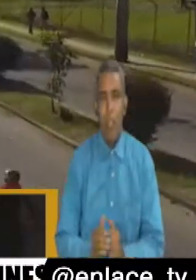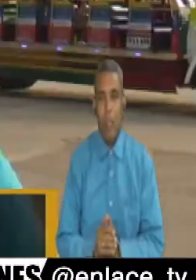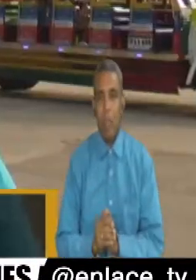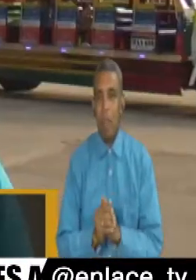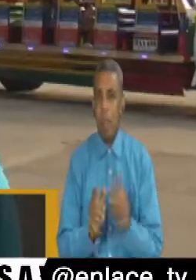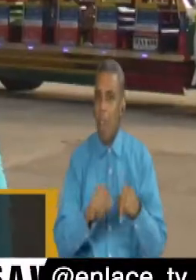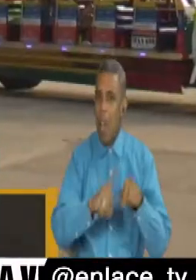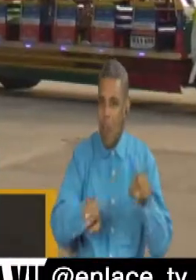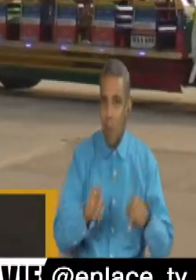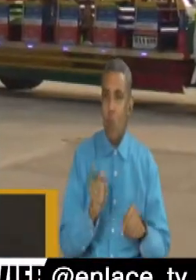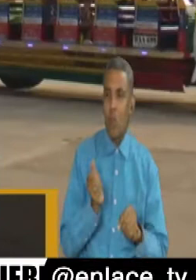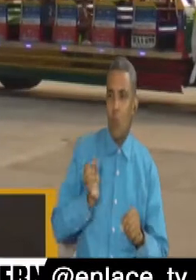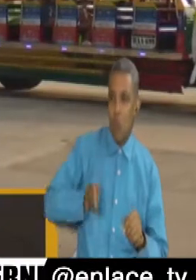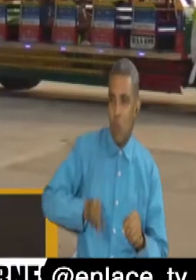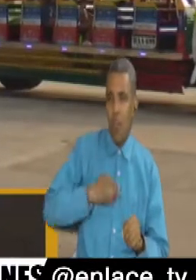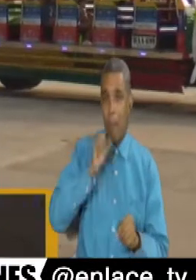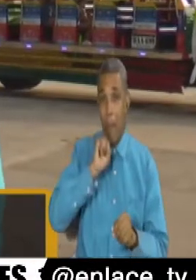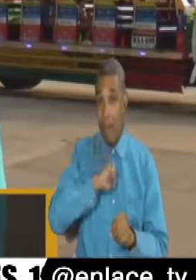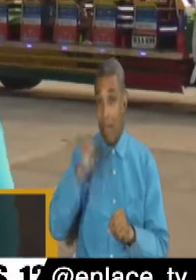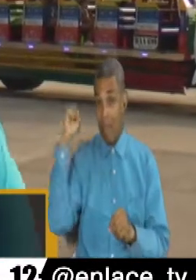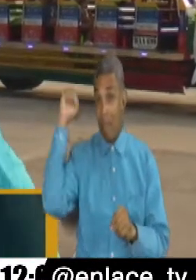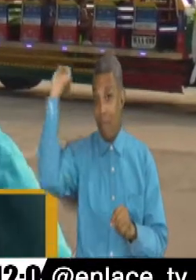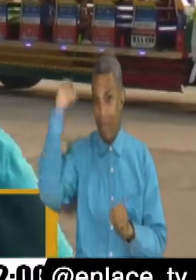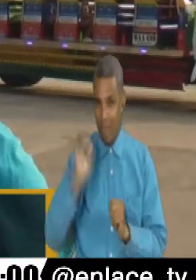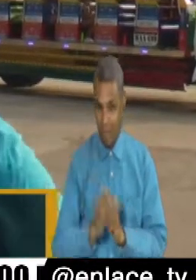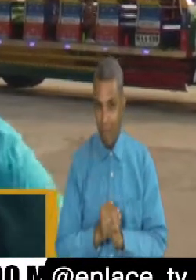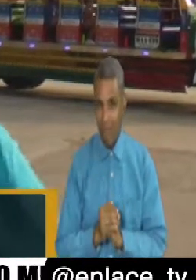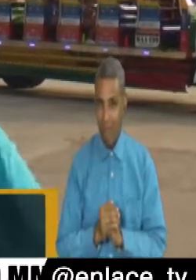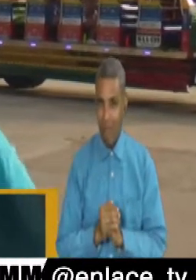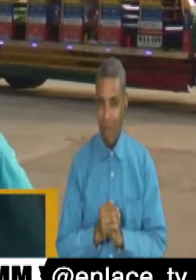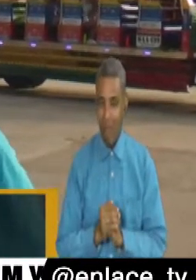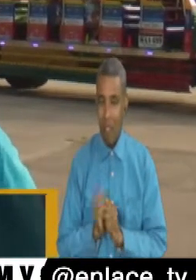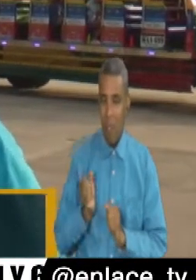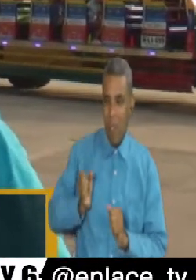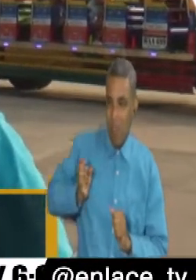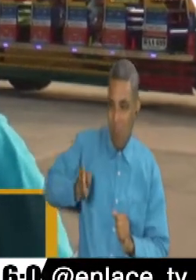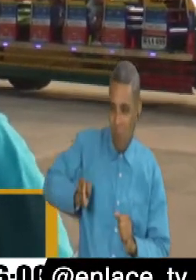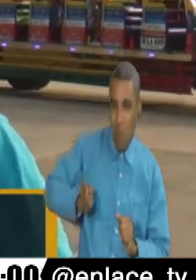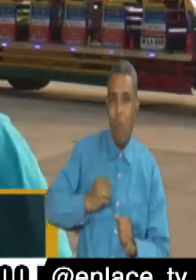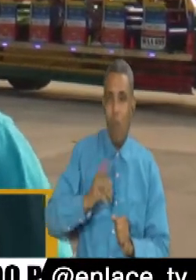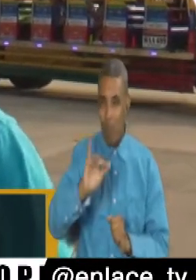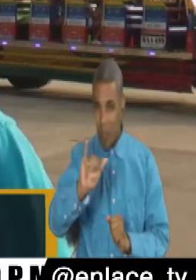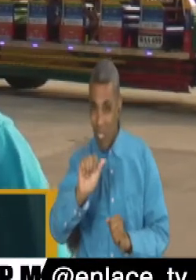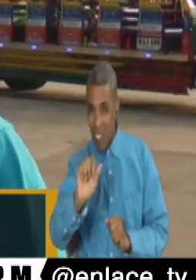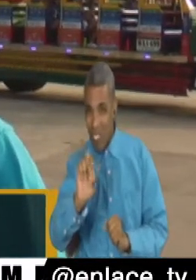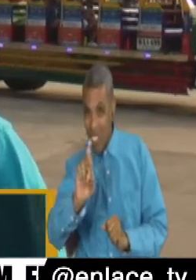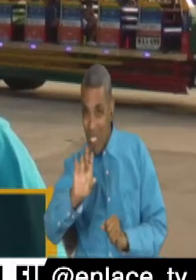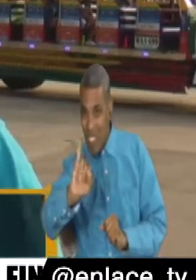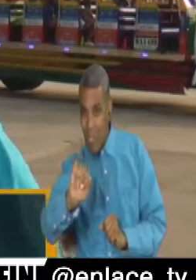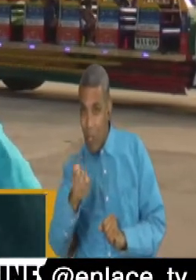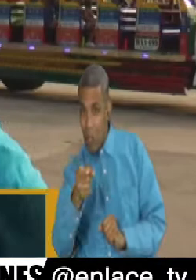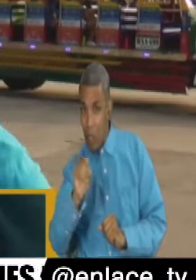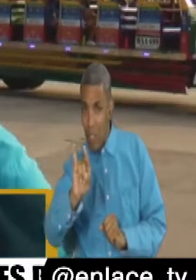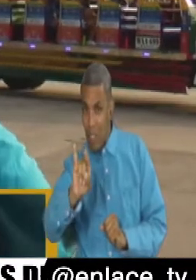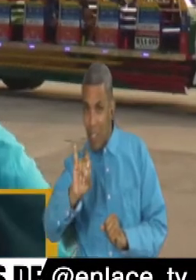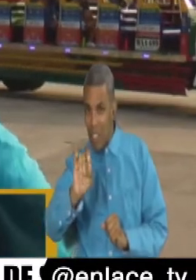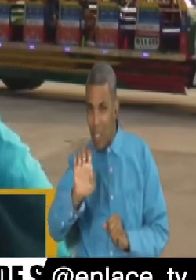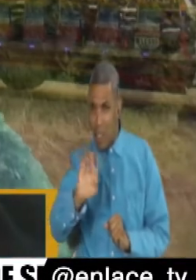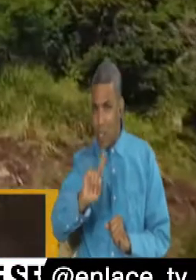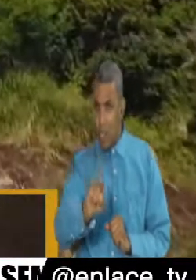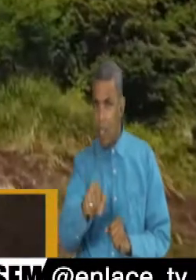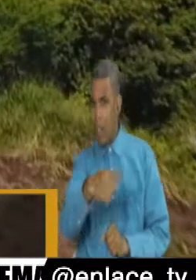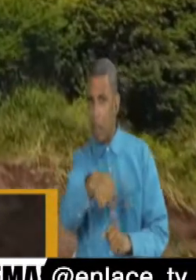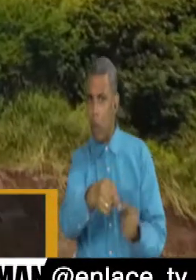los diferentes clubes. Resaltamos el rendimiento de los chicos del club Yariguíes, excelente, muy buen